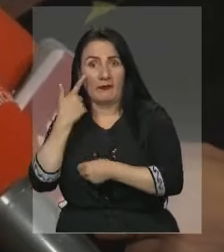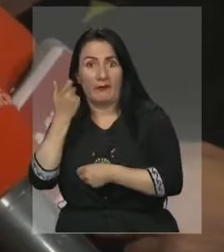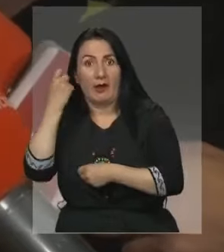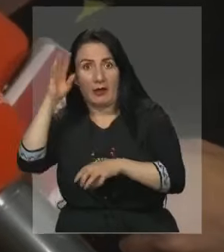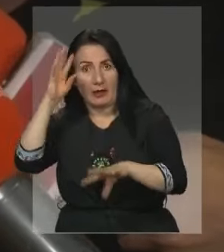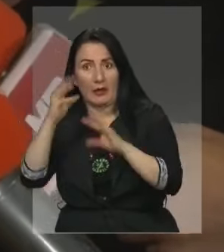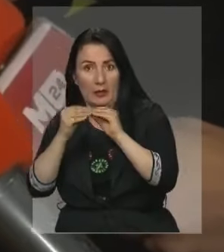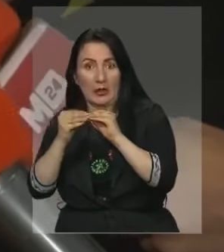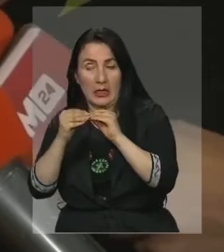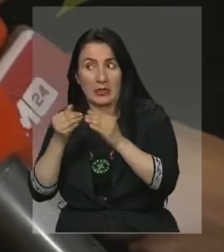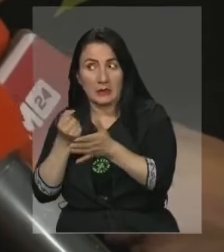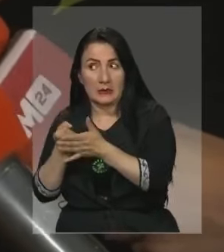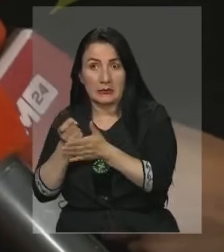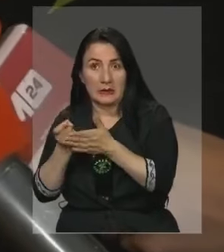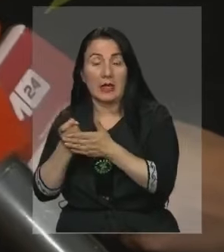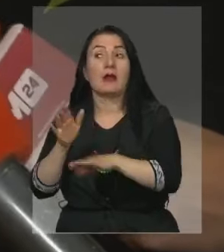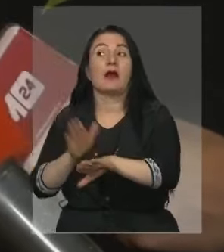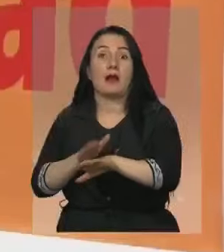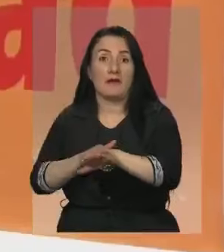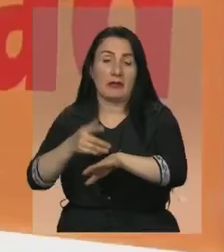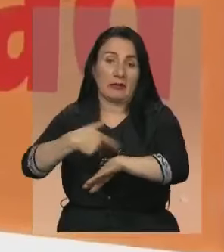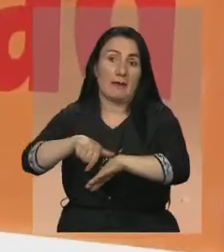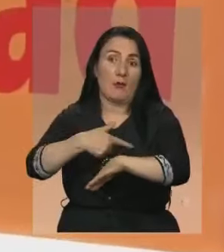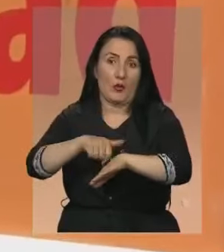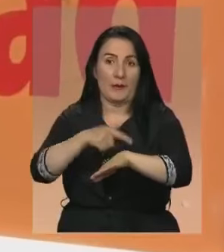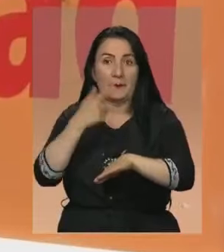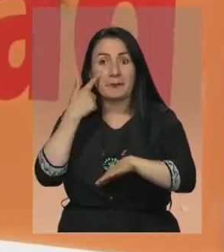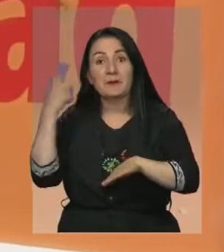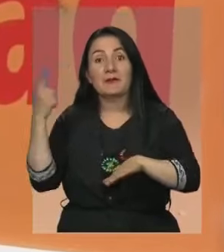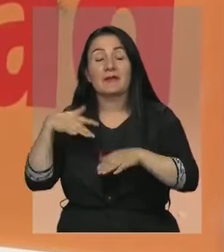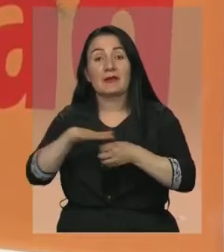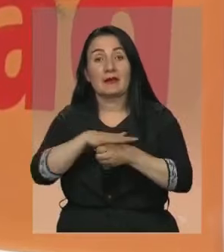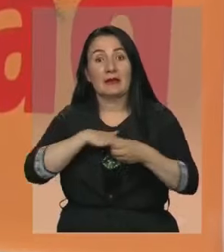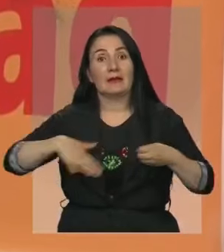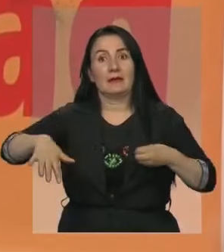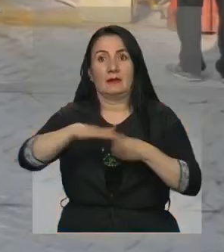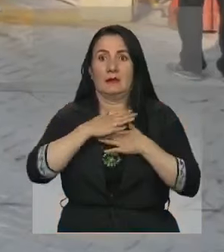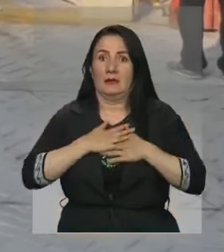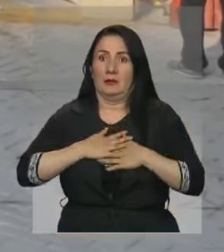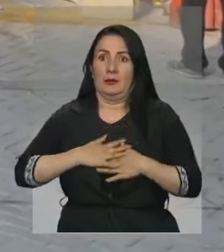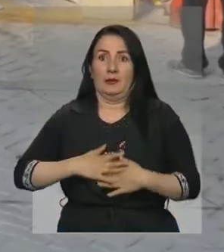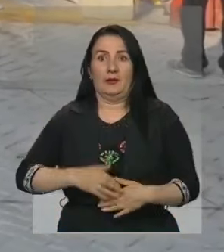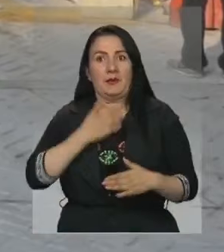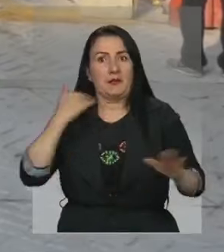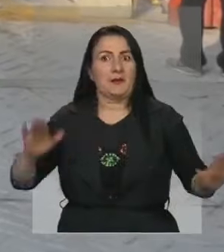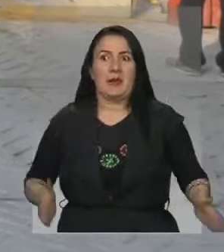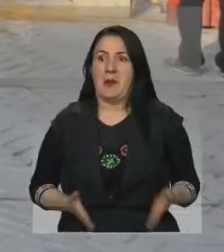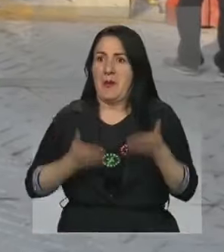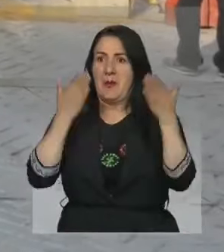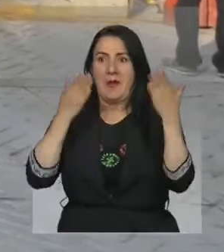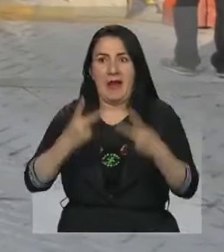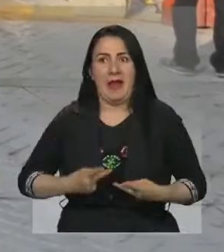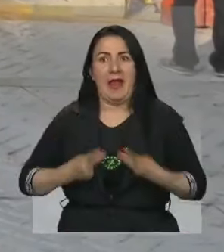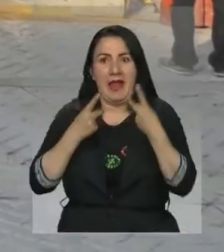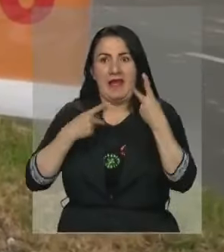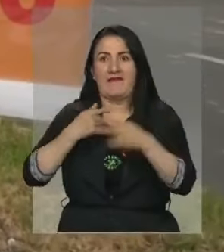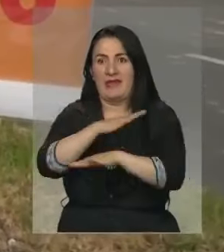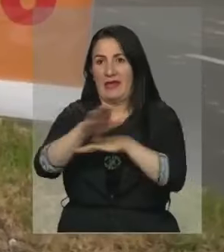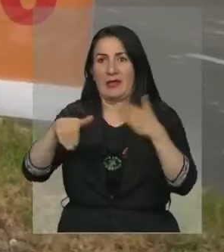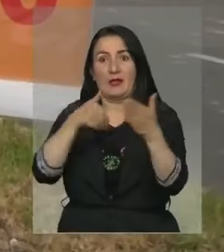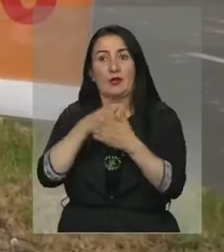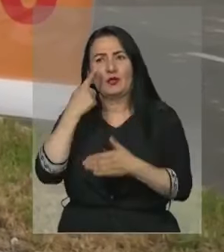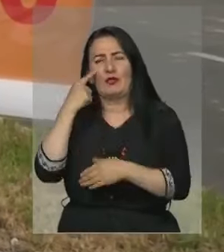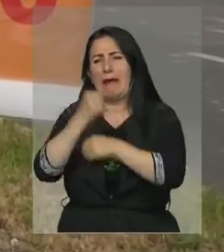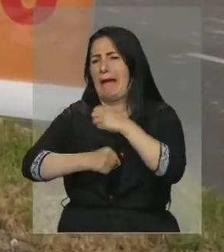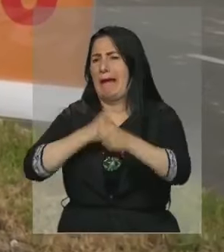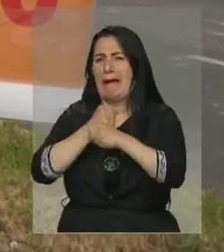coordinación, y eventualmente eso es lo que genera la problemática de la demora en las obras. Para los habitantes del sector, la obra mejora las condiciones de vida de todos, pues